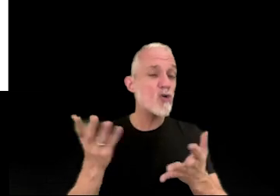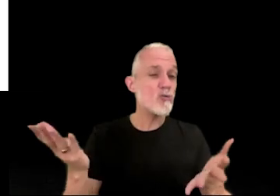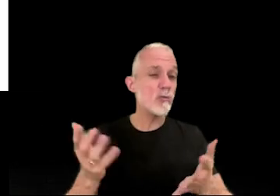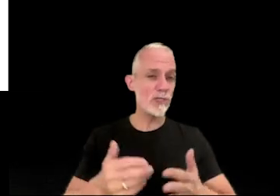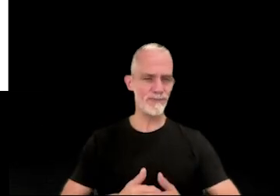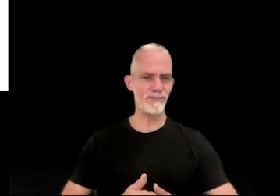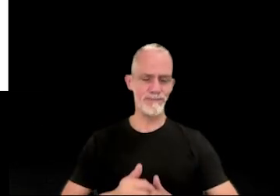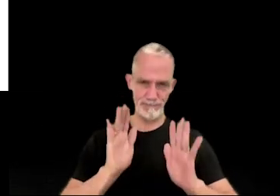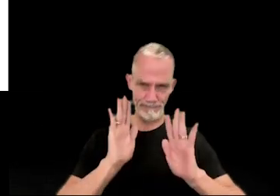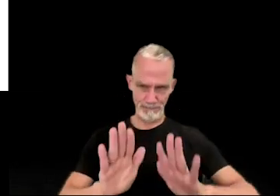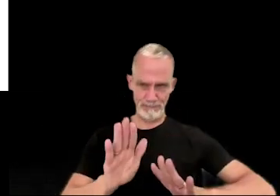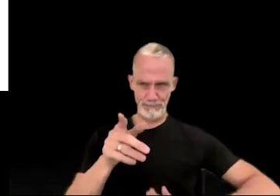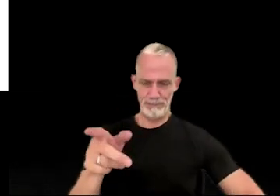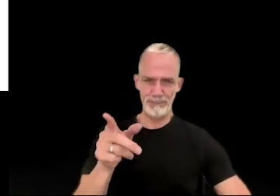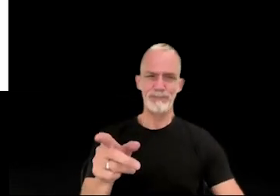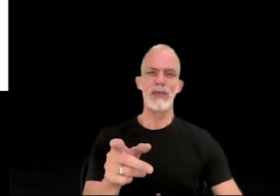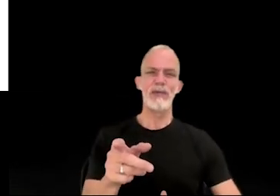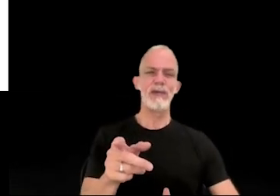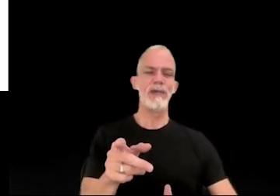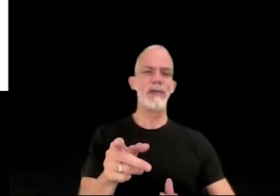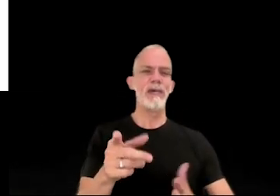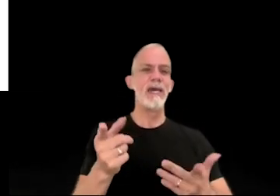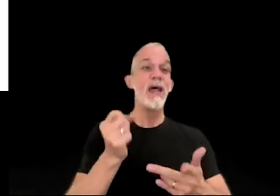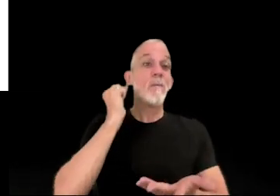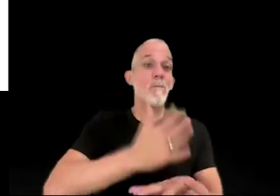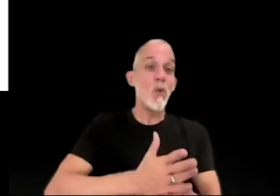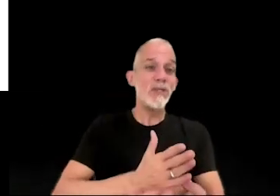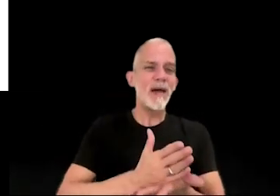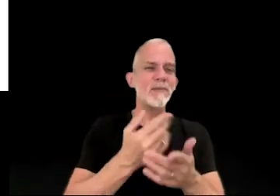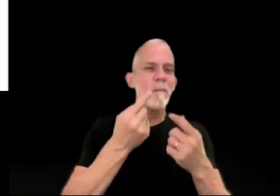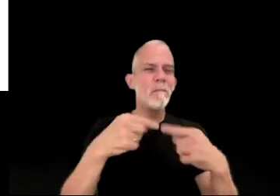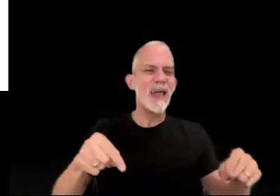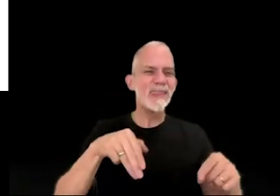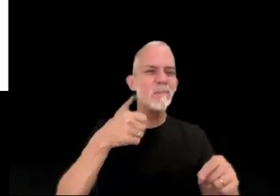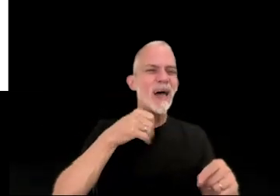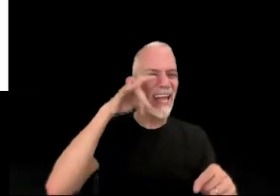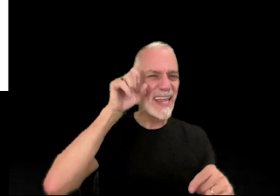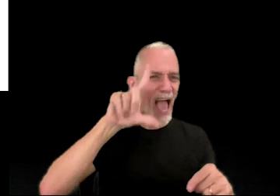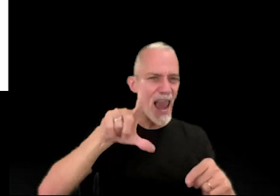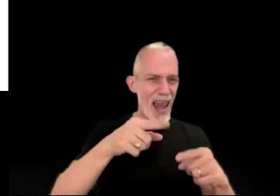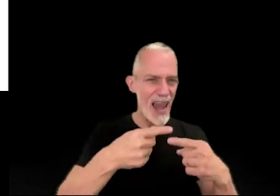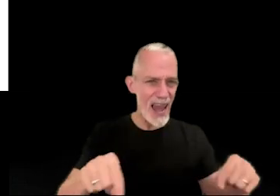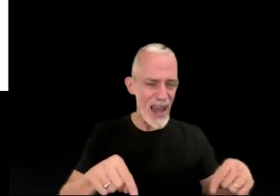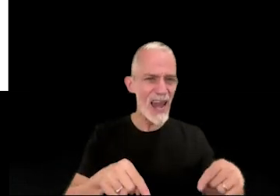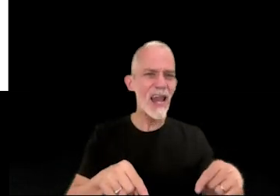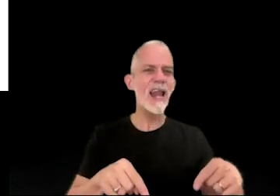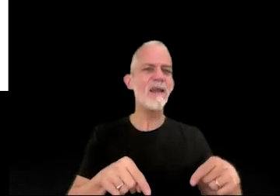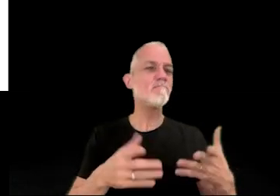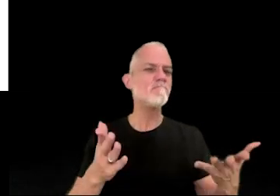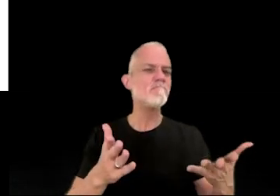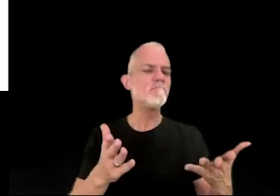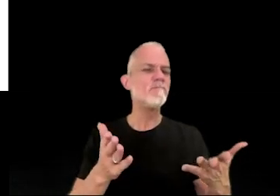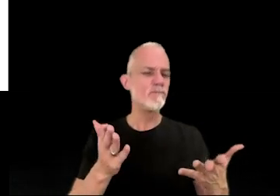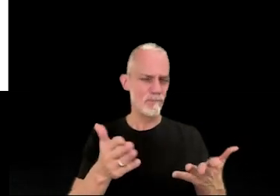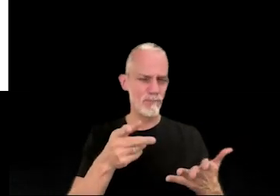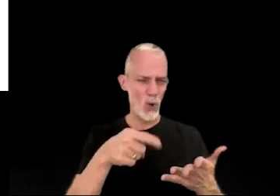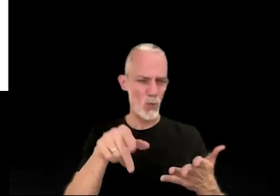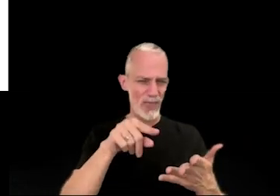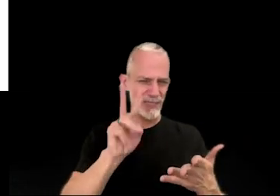Bueno, ahí en las multas materiales, em, fíjense